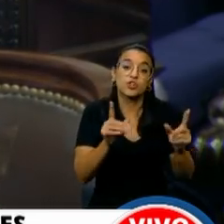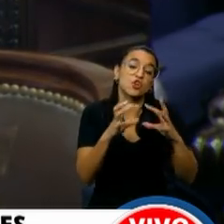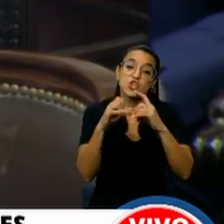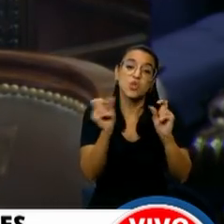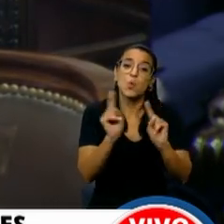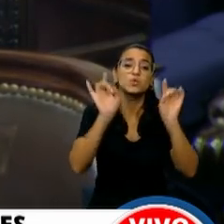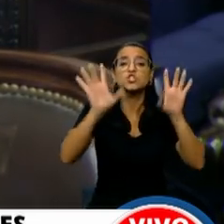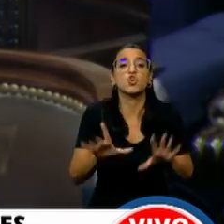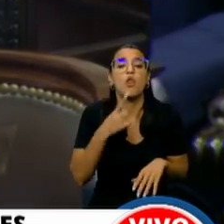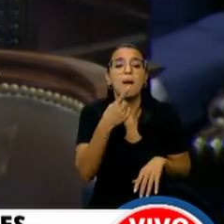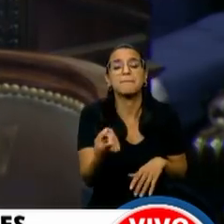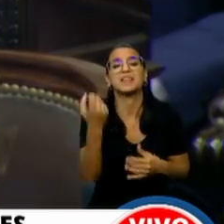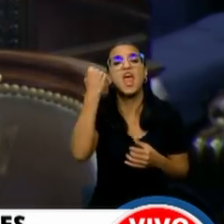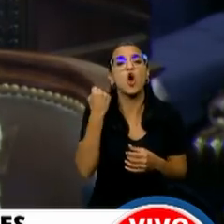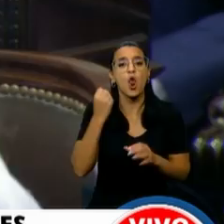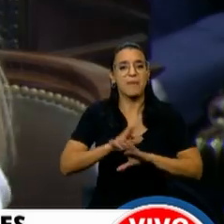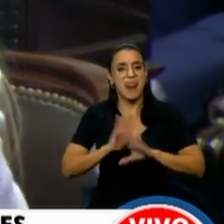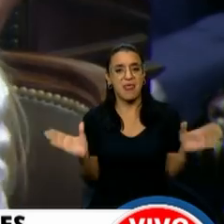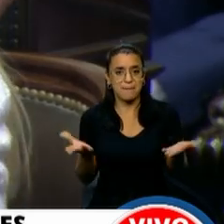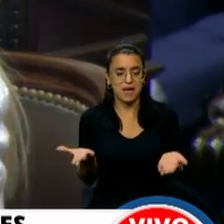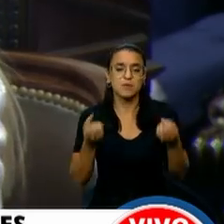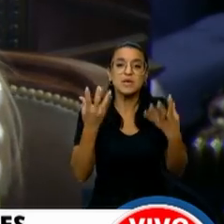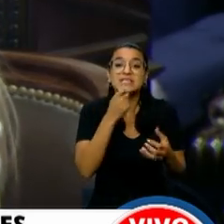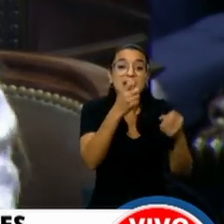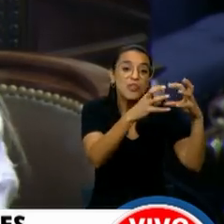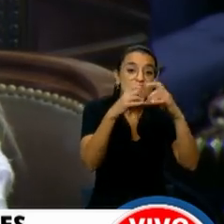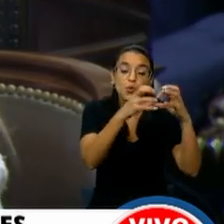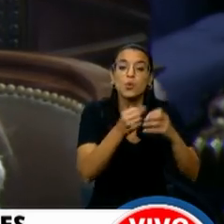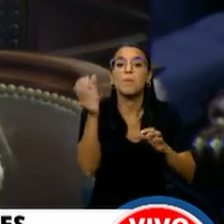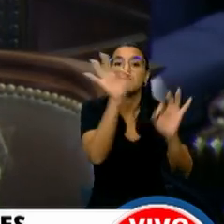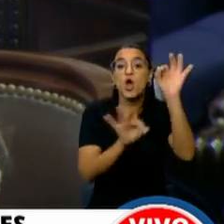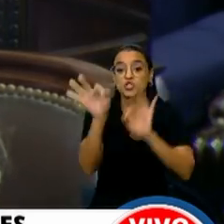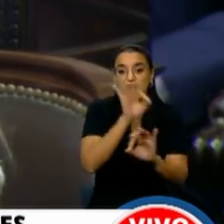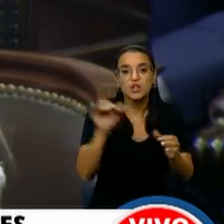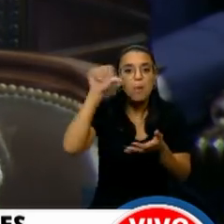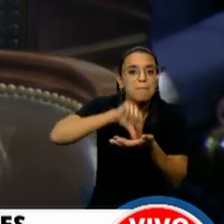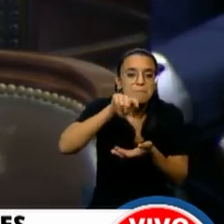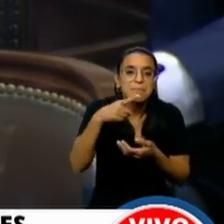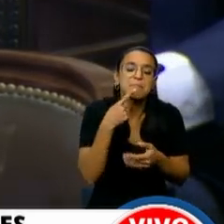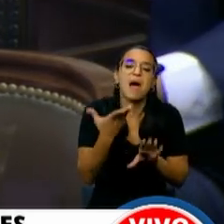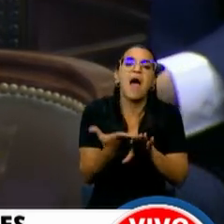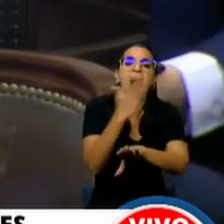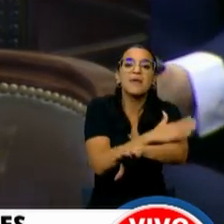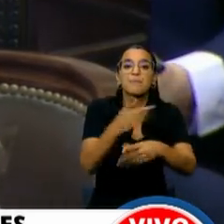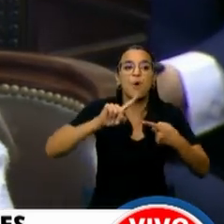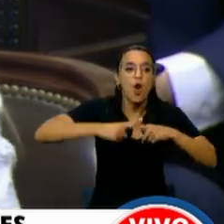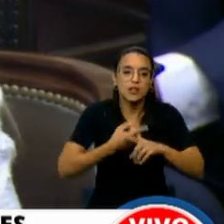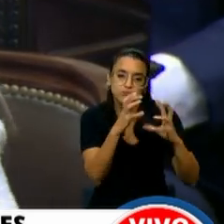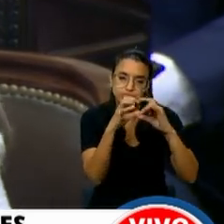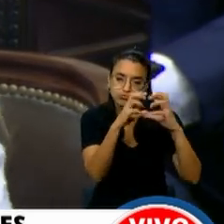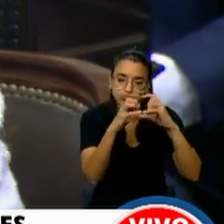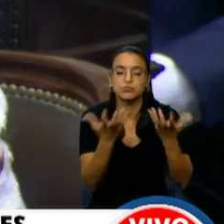discute solamente desde variables económicas porque si se discute el proyecto de país se discute antes que nada políticamente